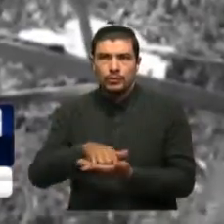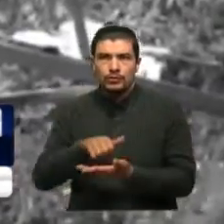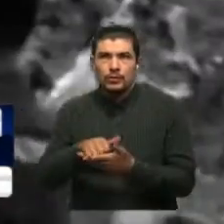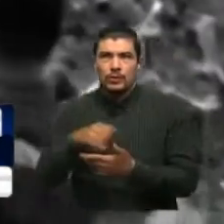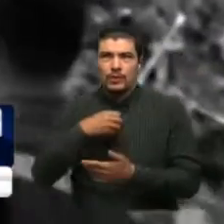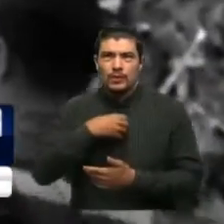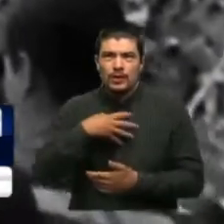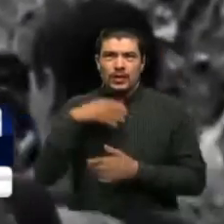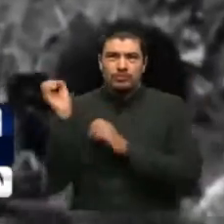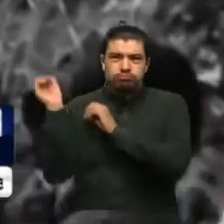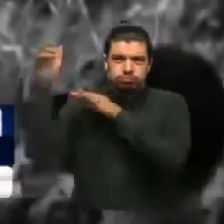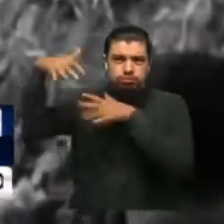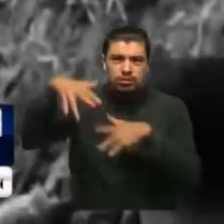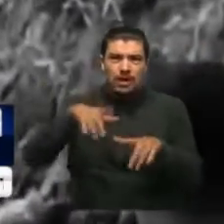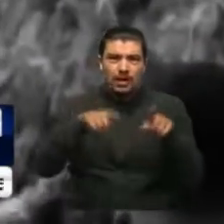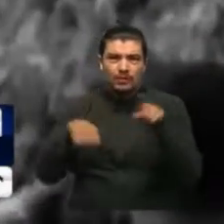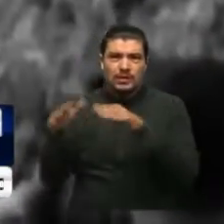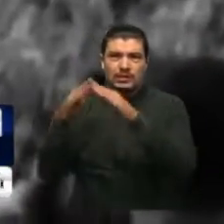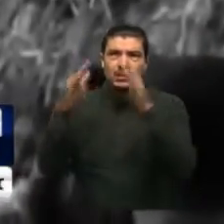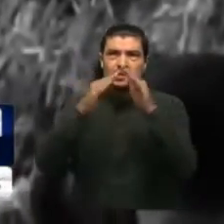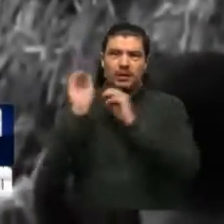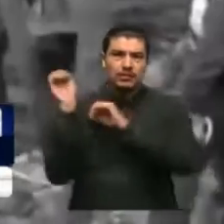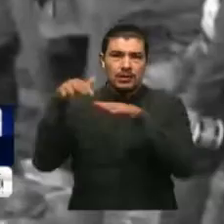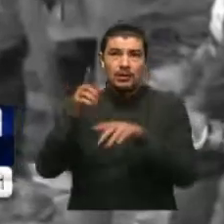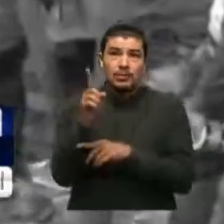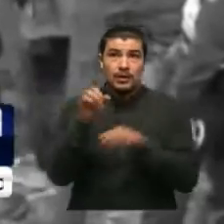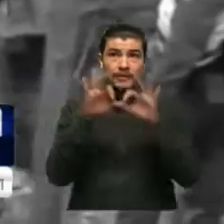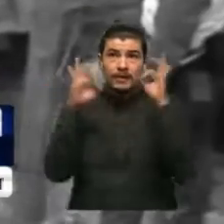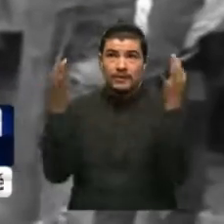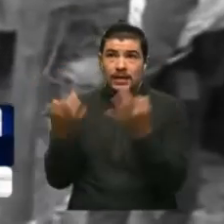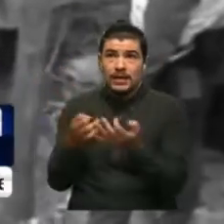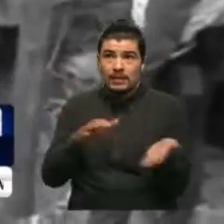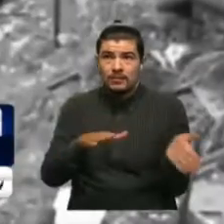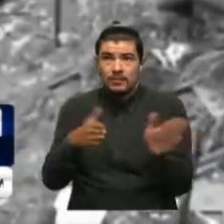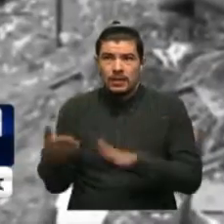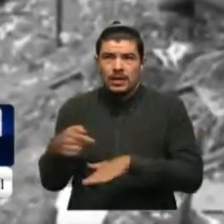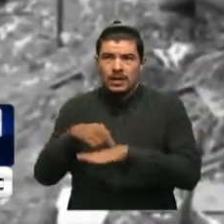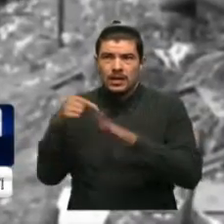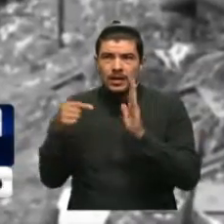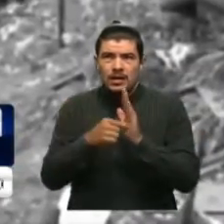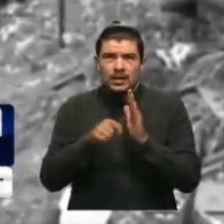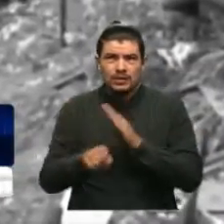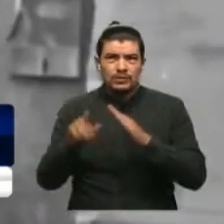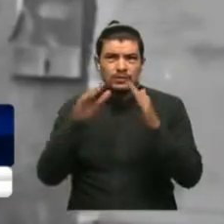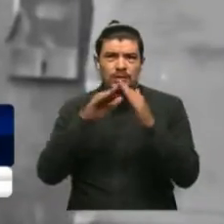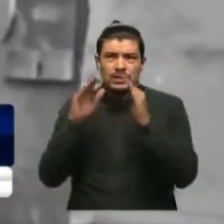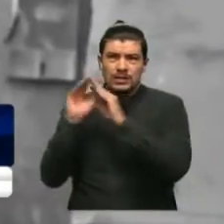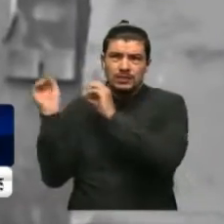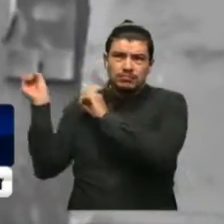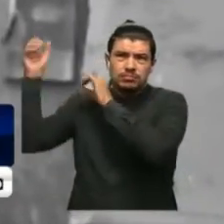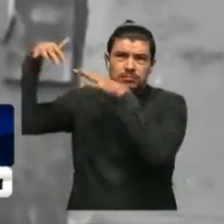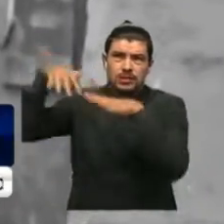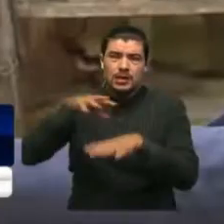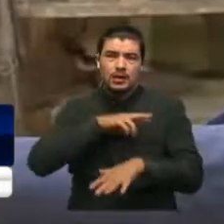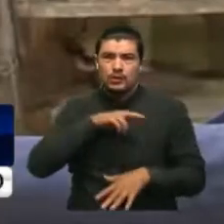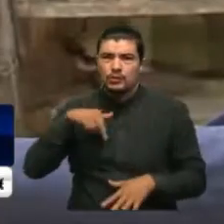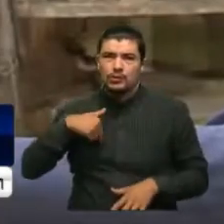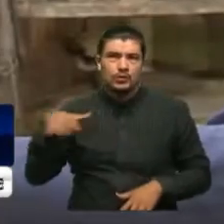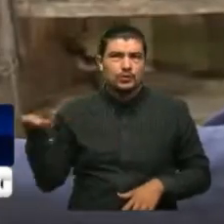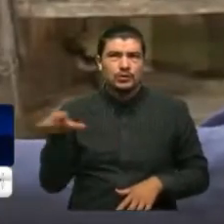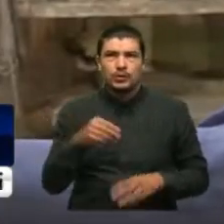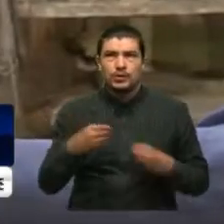un alud de tierra sepultó varias viviendas y una familia completa perdió la vida en la invasión por la parte encima todos vivimos en riesgo